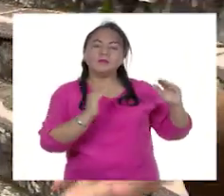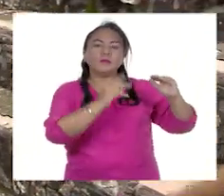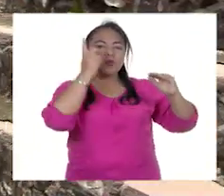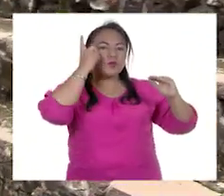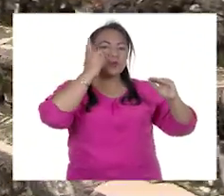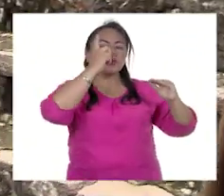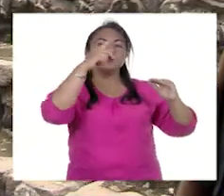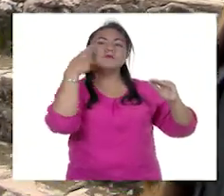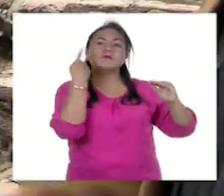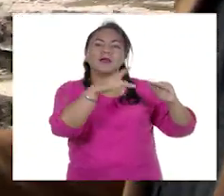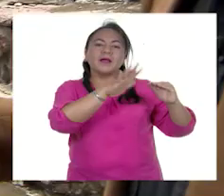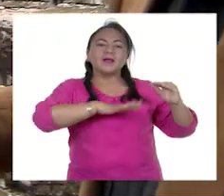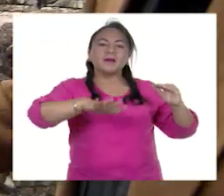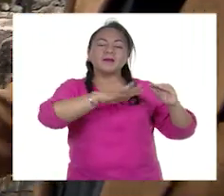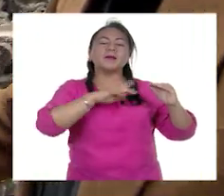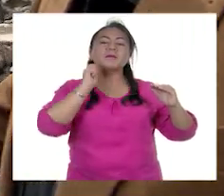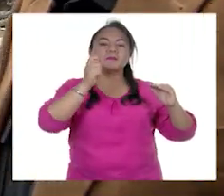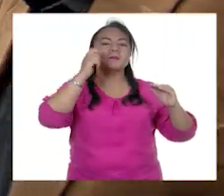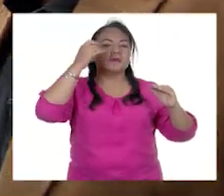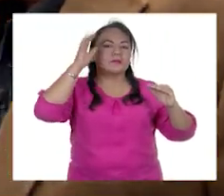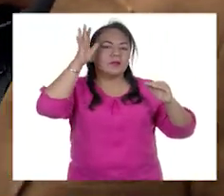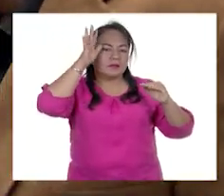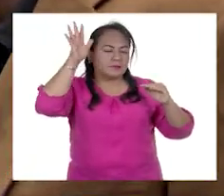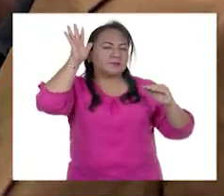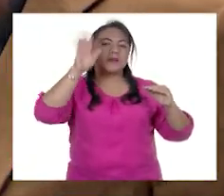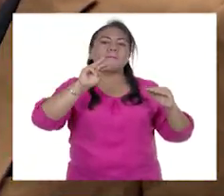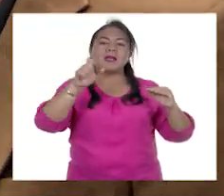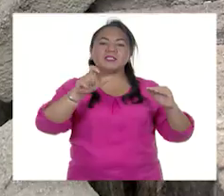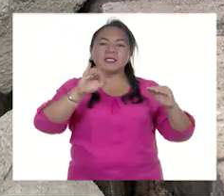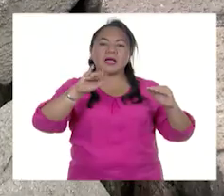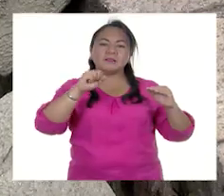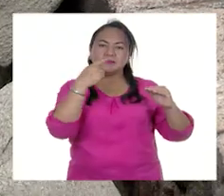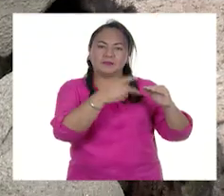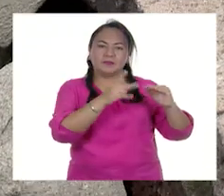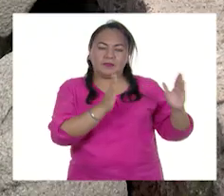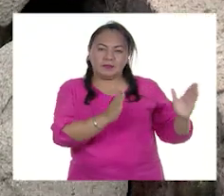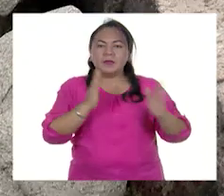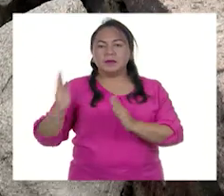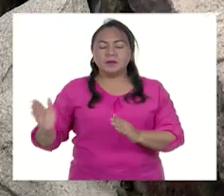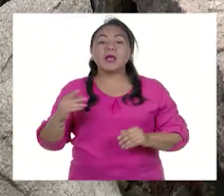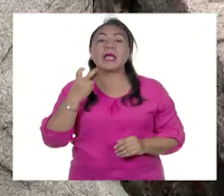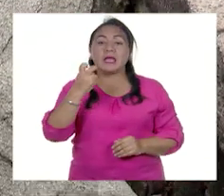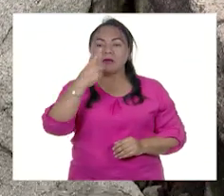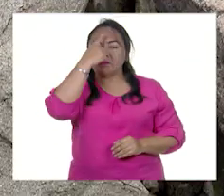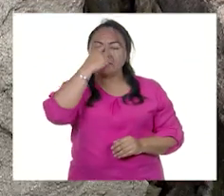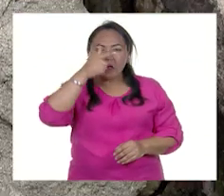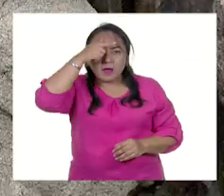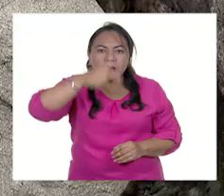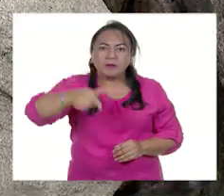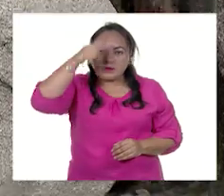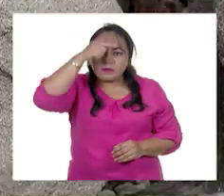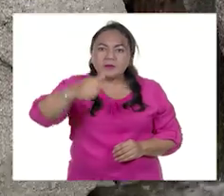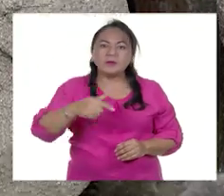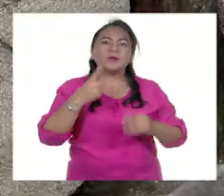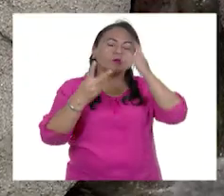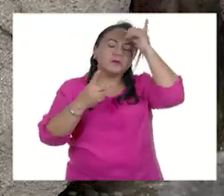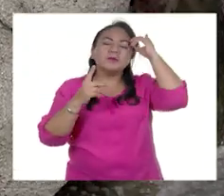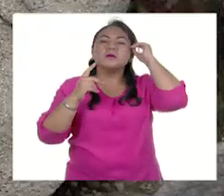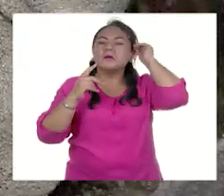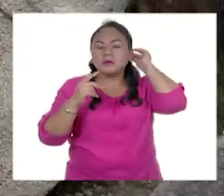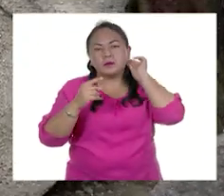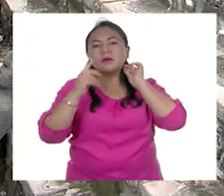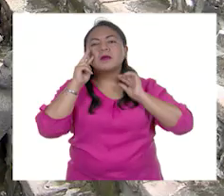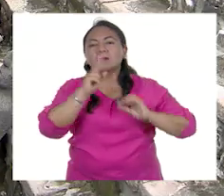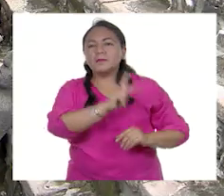dios principal de los mexicas. ¿Y aquí abajo qué hay? Estas son réplicas de esculturas. Se encontraron 8 esculturas semejantes a